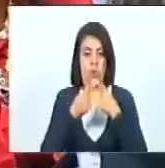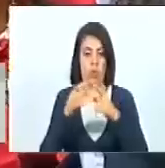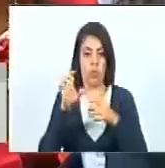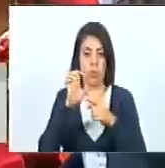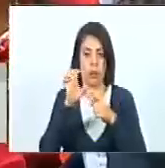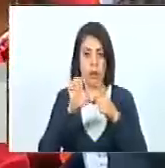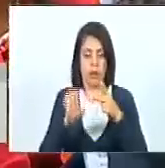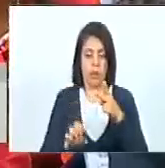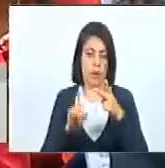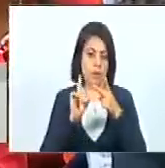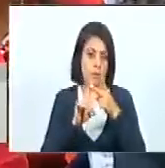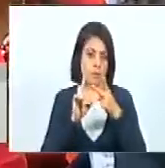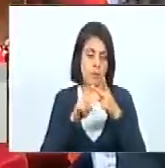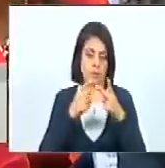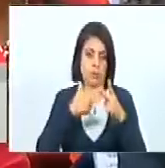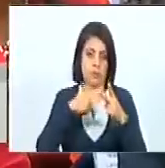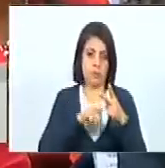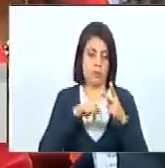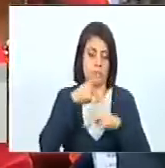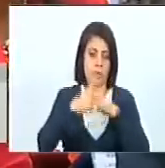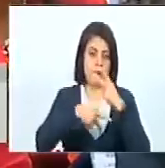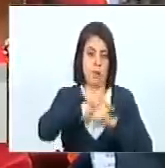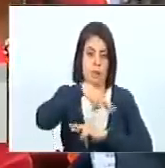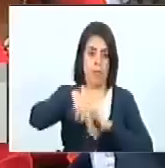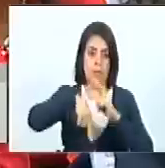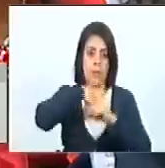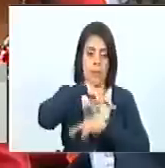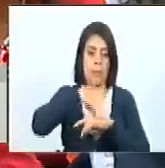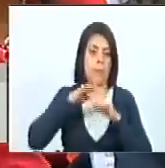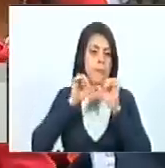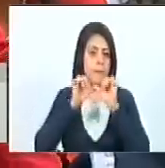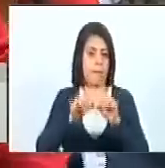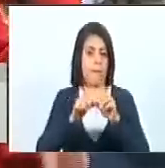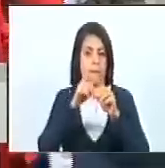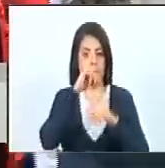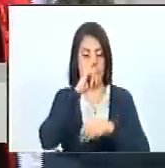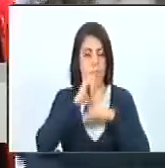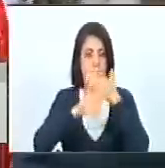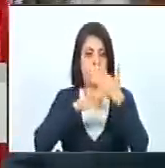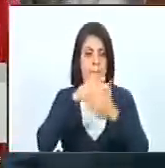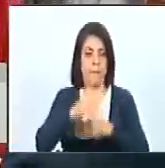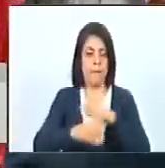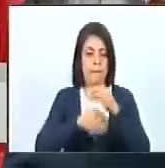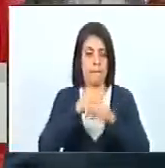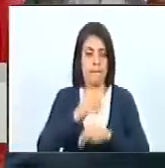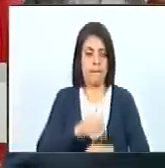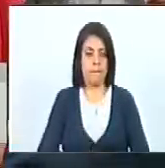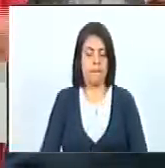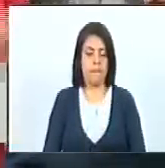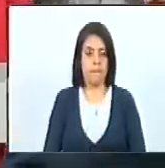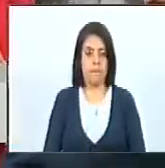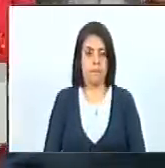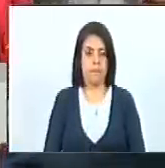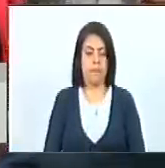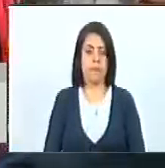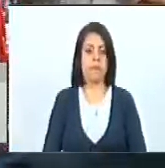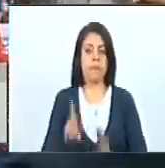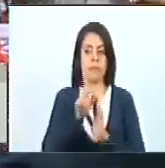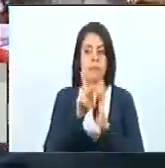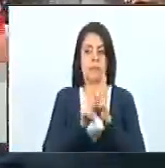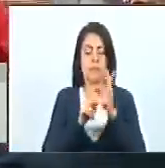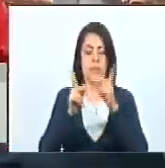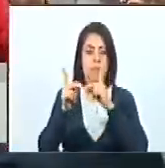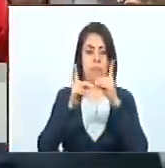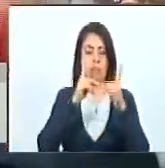que destacar es que nuestro proceso revolucionario durante estos años ha creado programas y